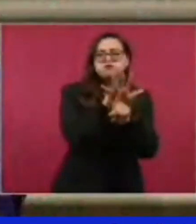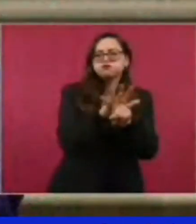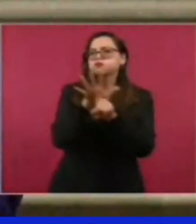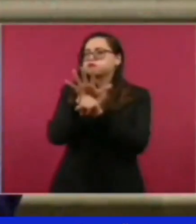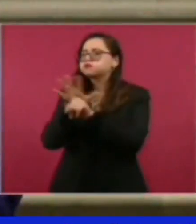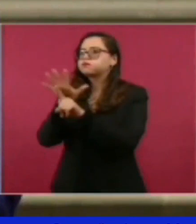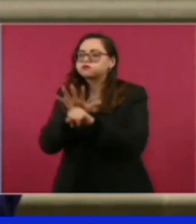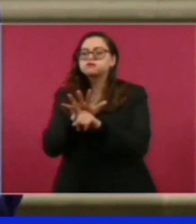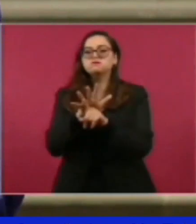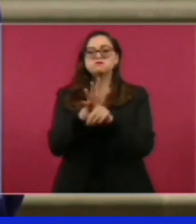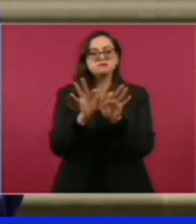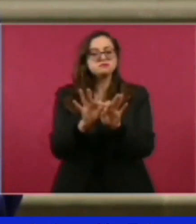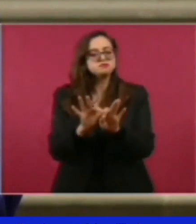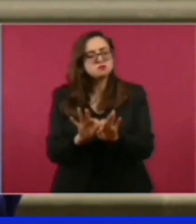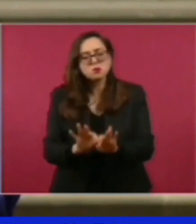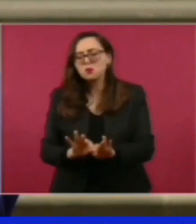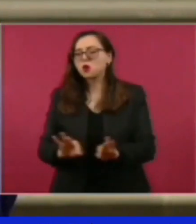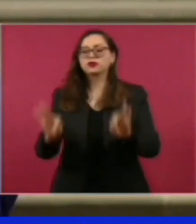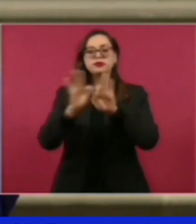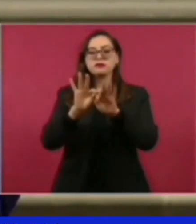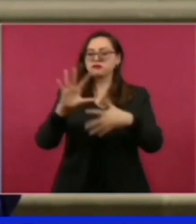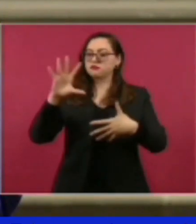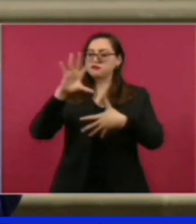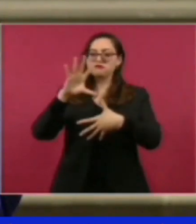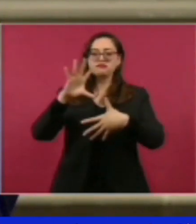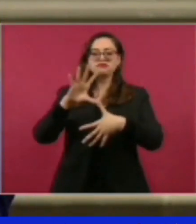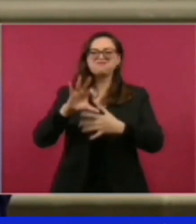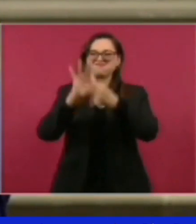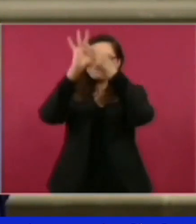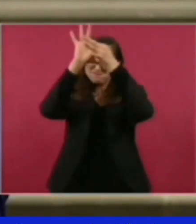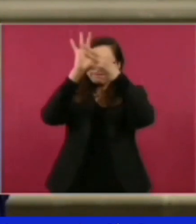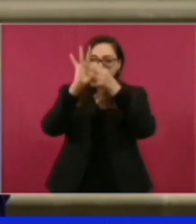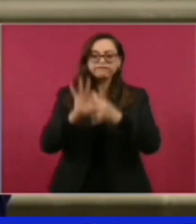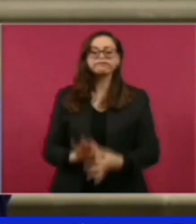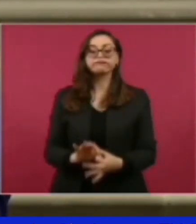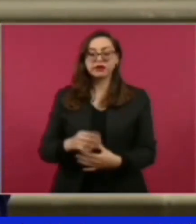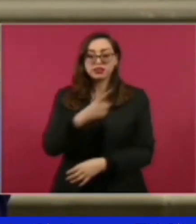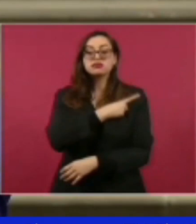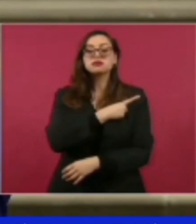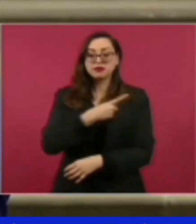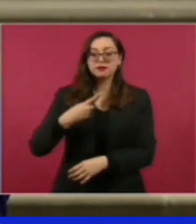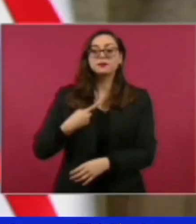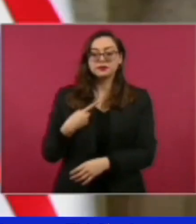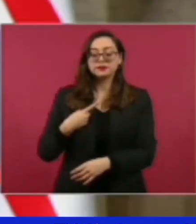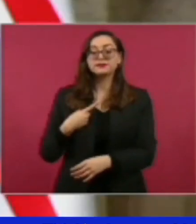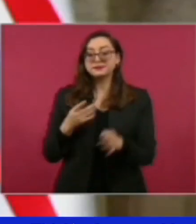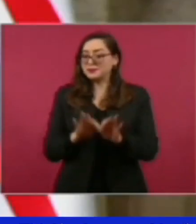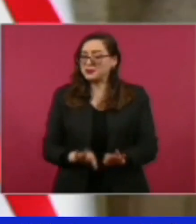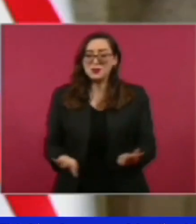de integración económica, se están abordando temas de migración, de